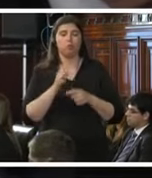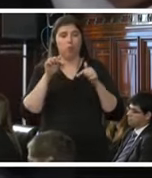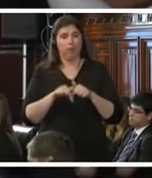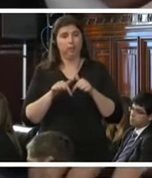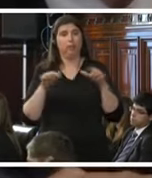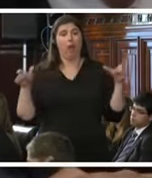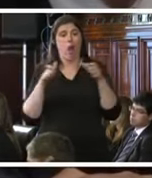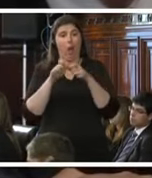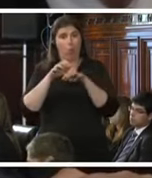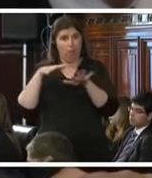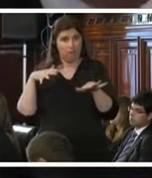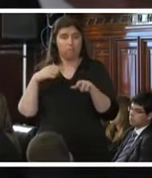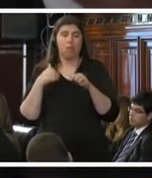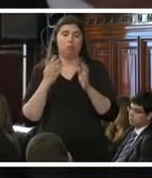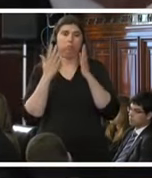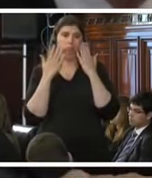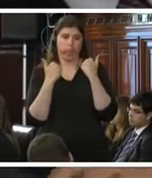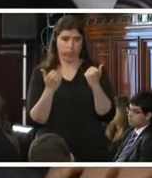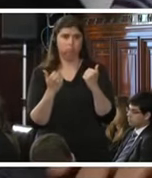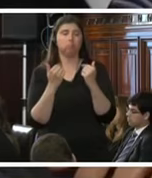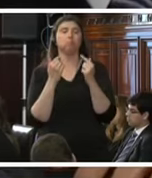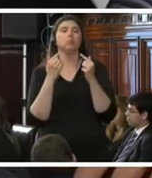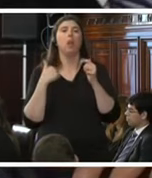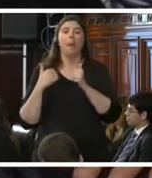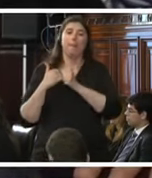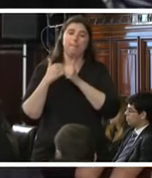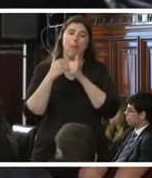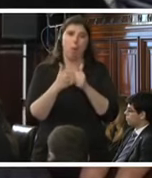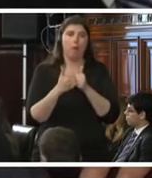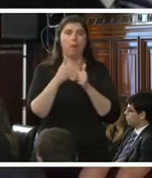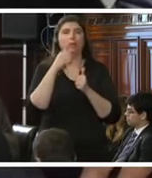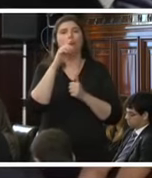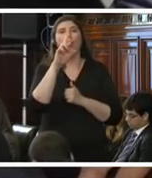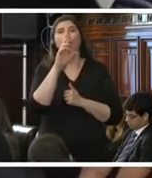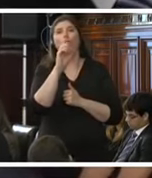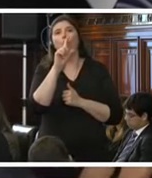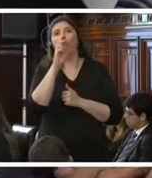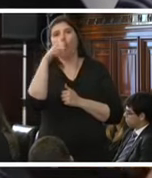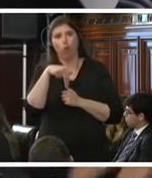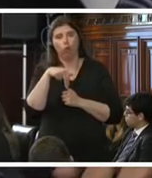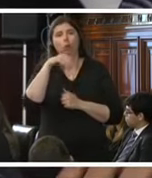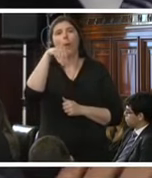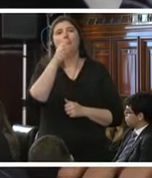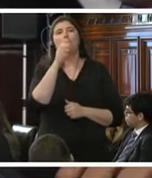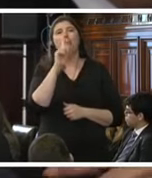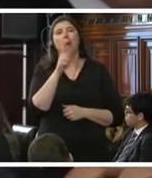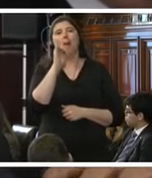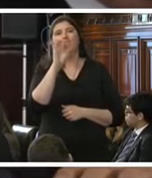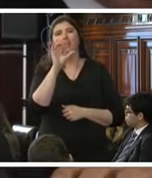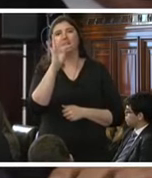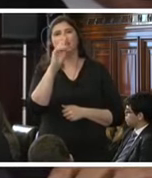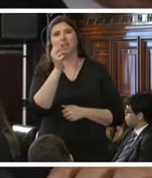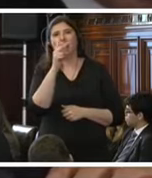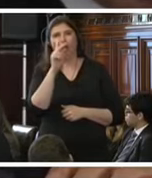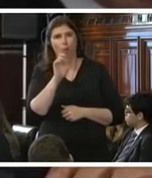la cual hemos sido convocados. Me acompañan el señor Emiliano Rolón, magistrado de segunda instancia del